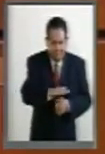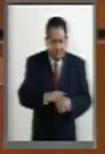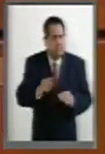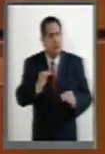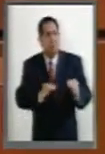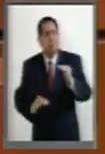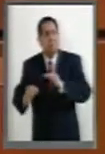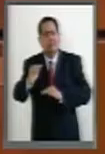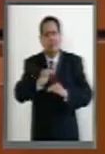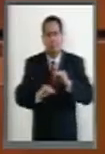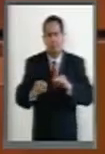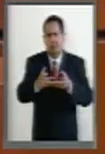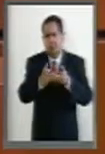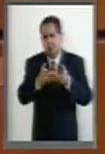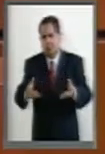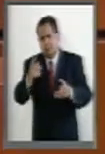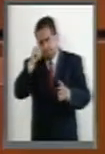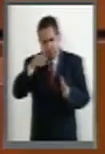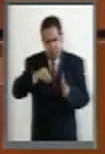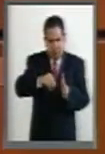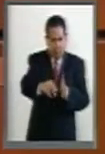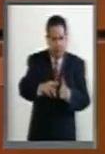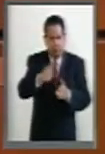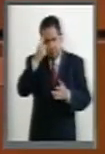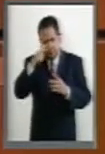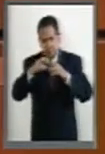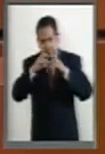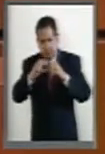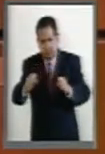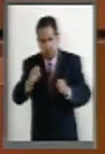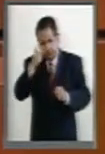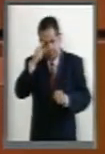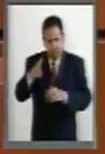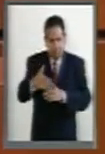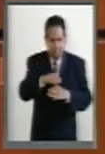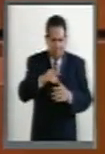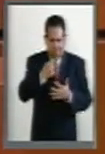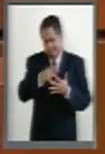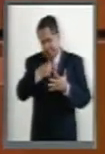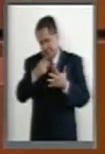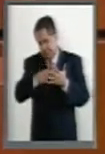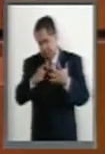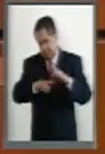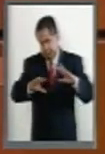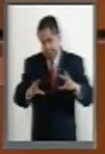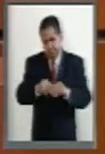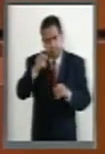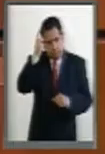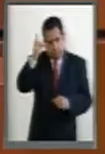montes, tierras de cultivo, ganaderas, forestales, pesqueras, etc.